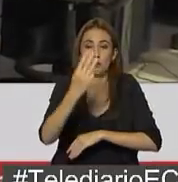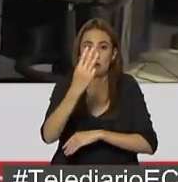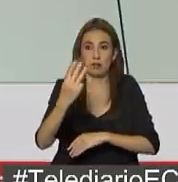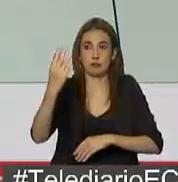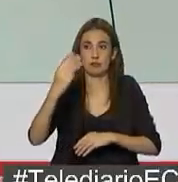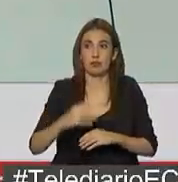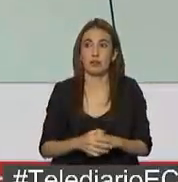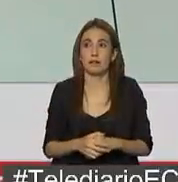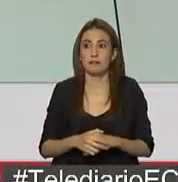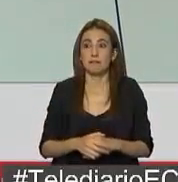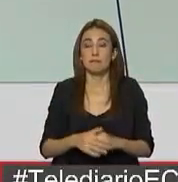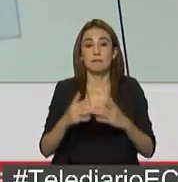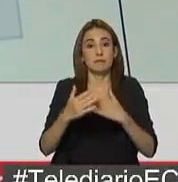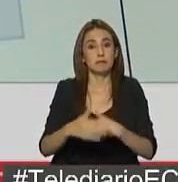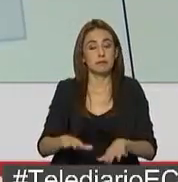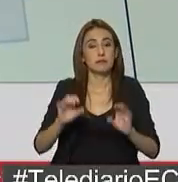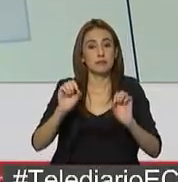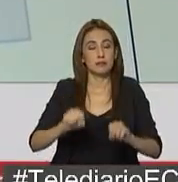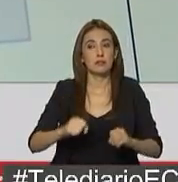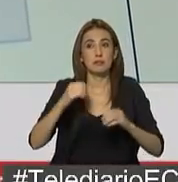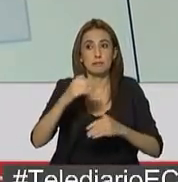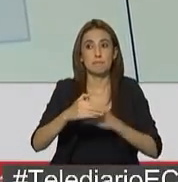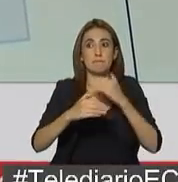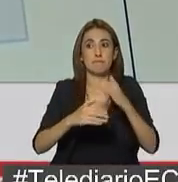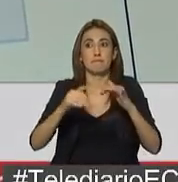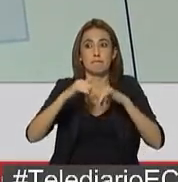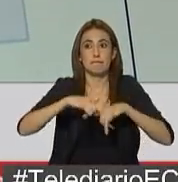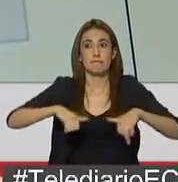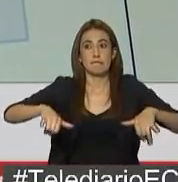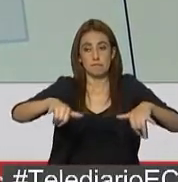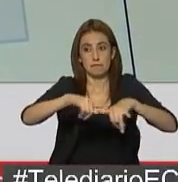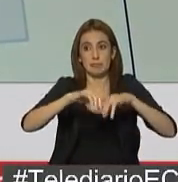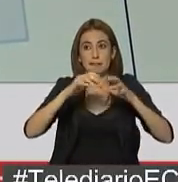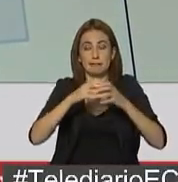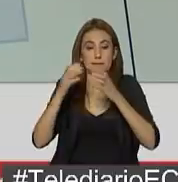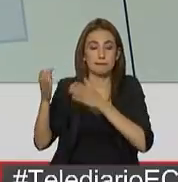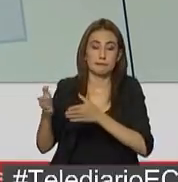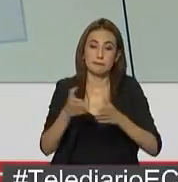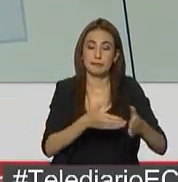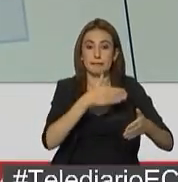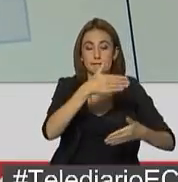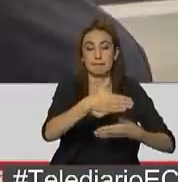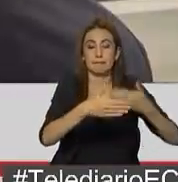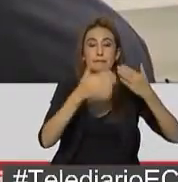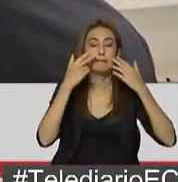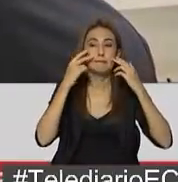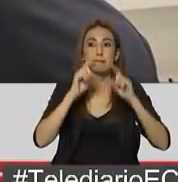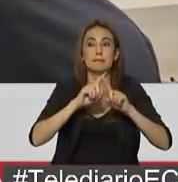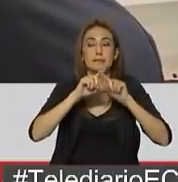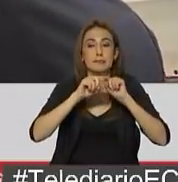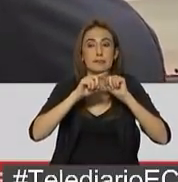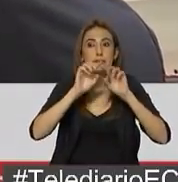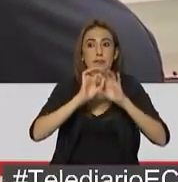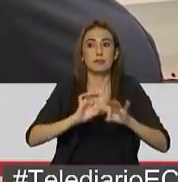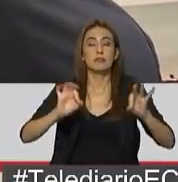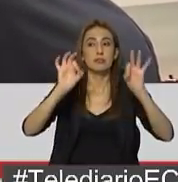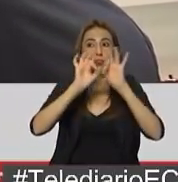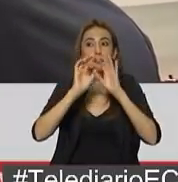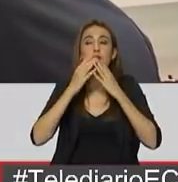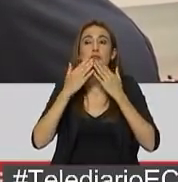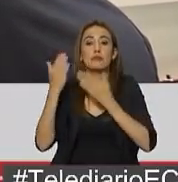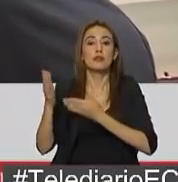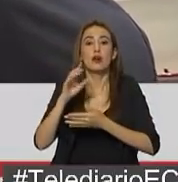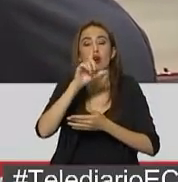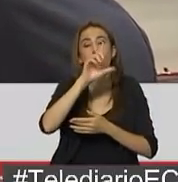Tránsito. Para este trámite se recuerda que el usuario debe estar al día en todos los valores pendientes. Así lo indicó Sebastián Lazo, director